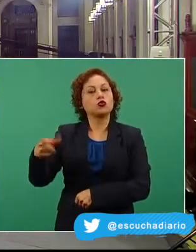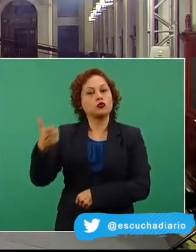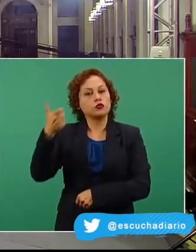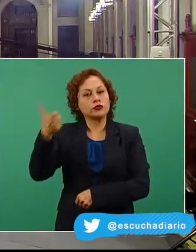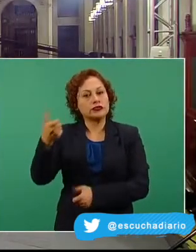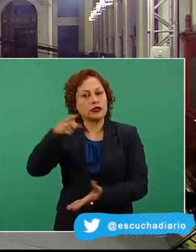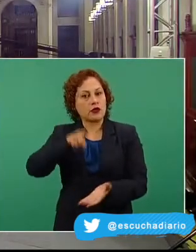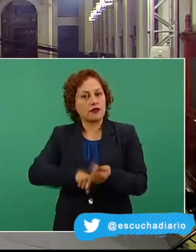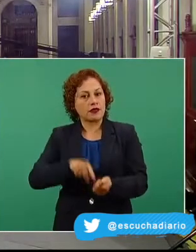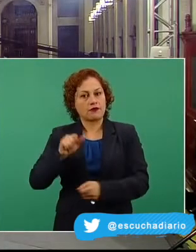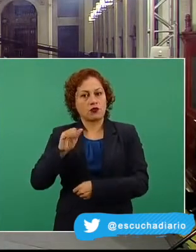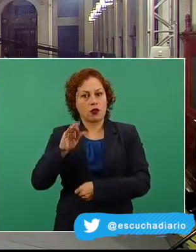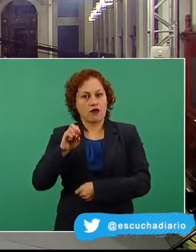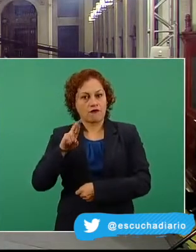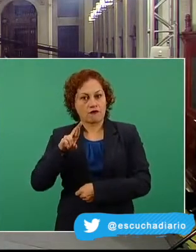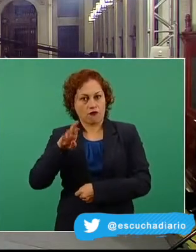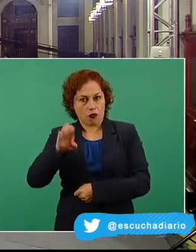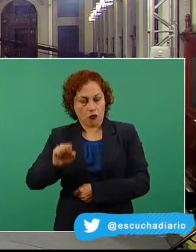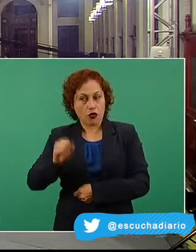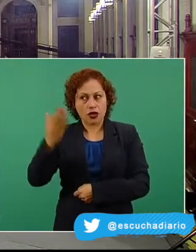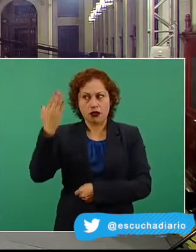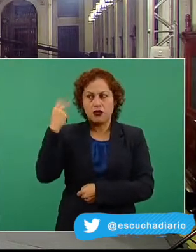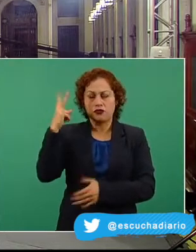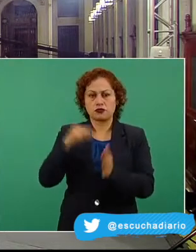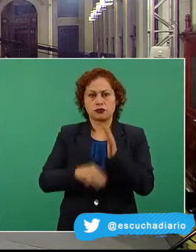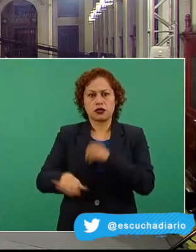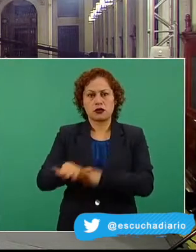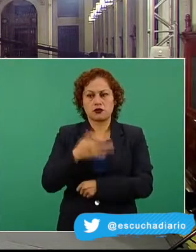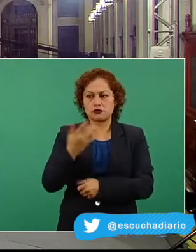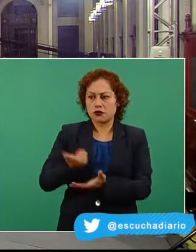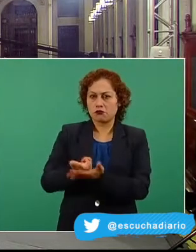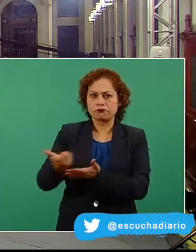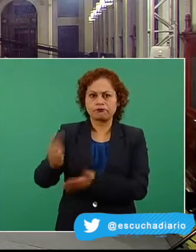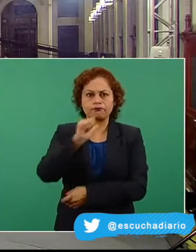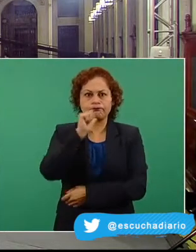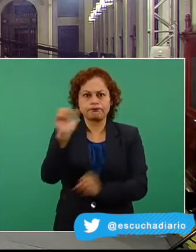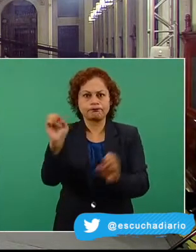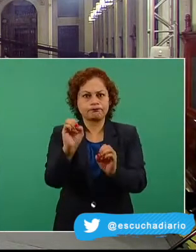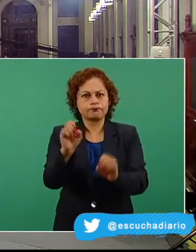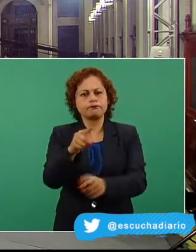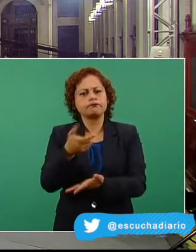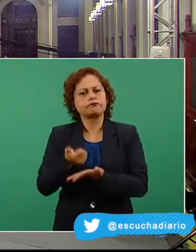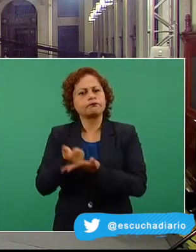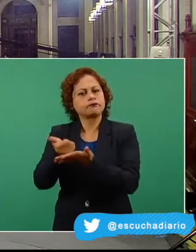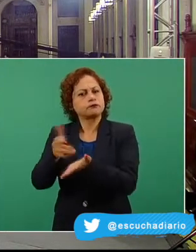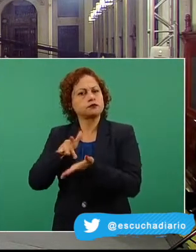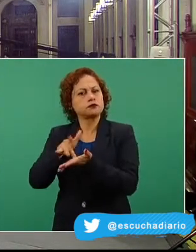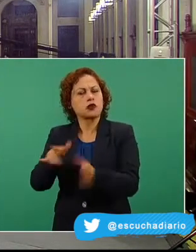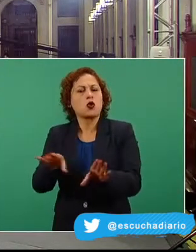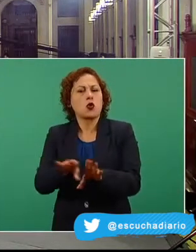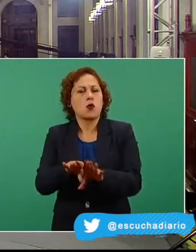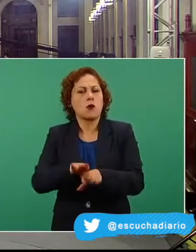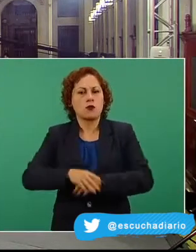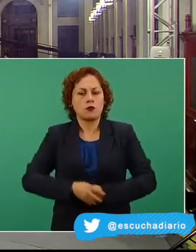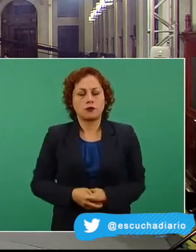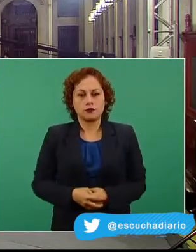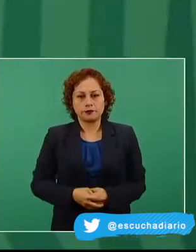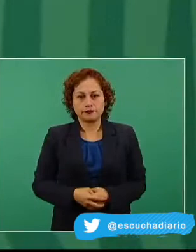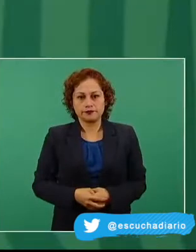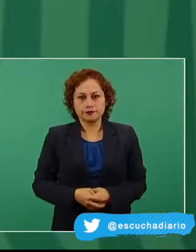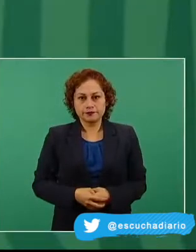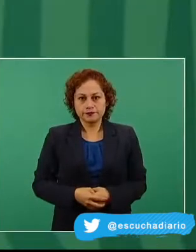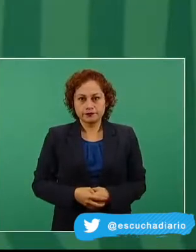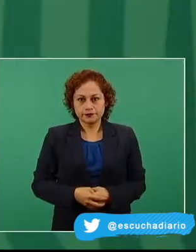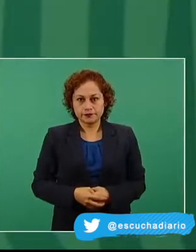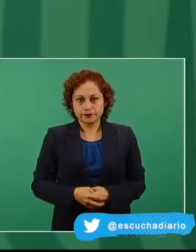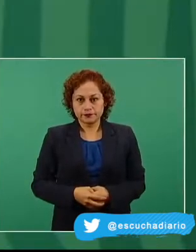no ocurre así. Además, hasta el momento únicamente se han distribuido el 4% de las vacunas prometidas para los países más pobres